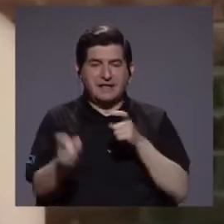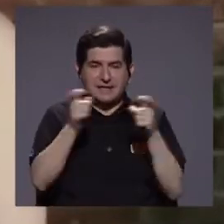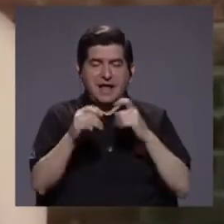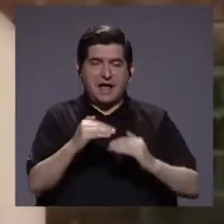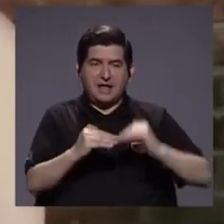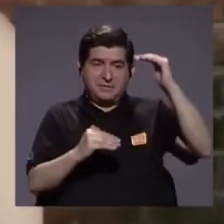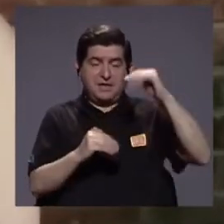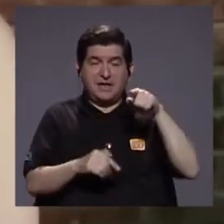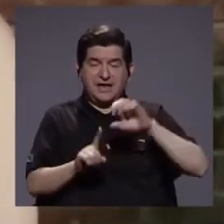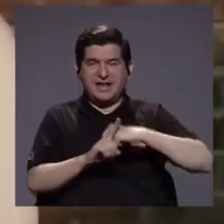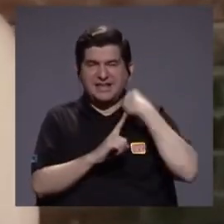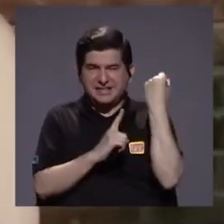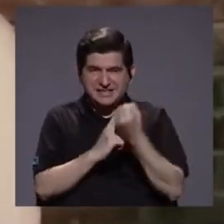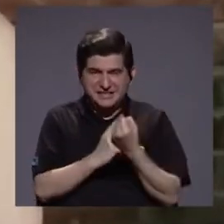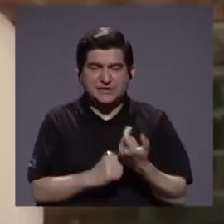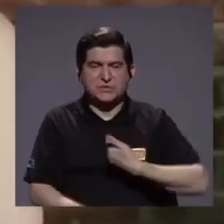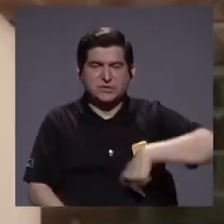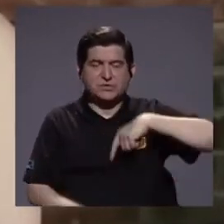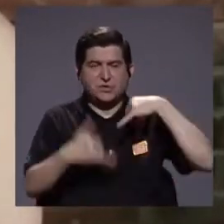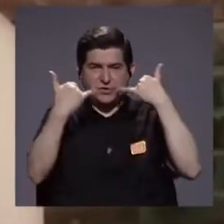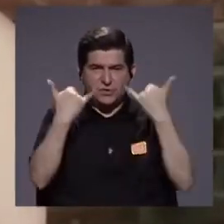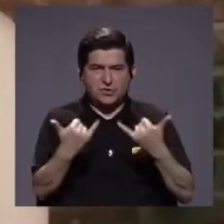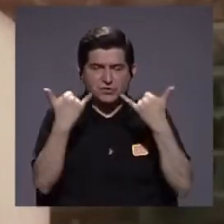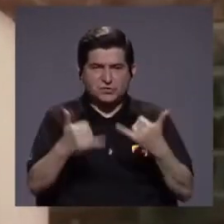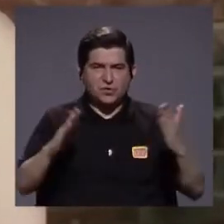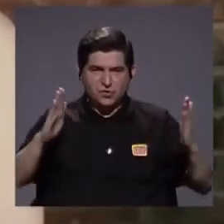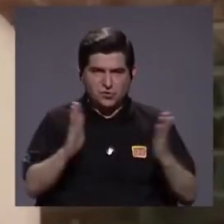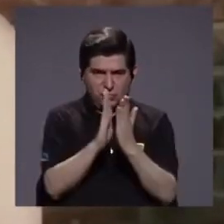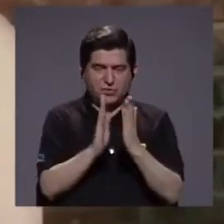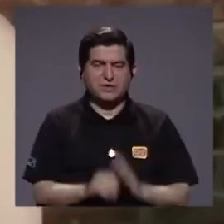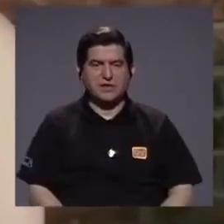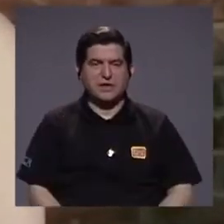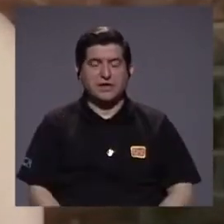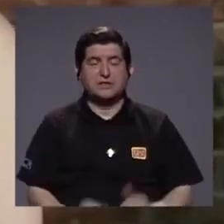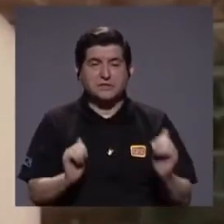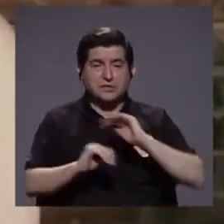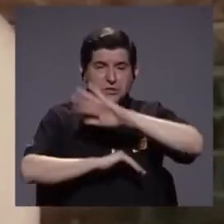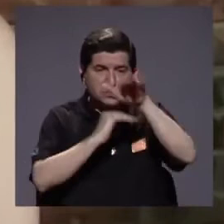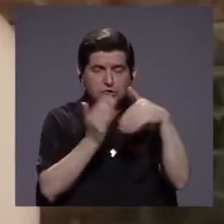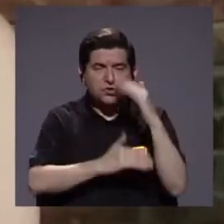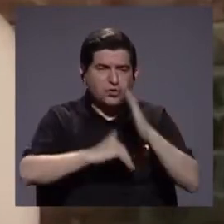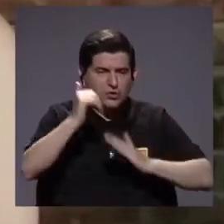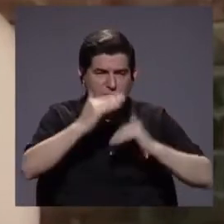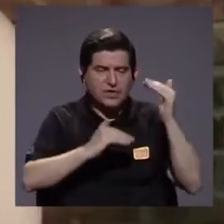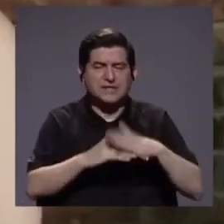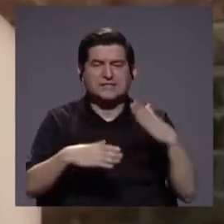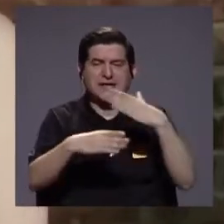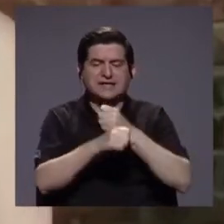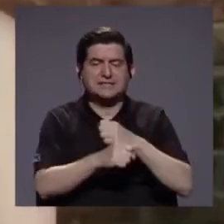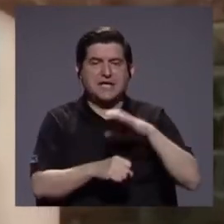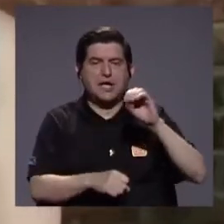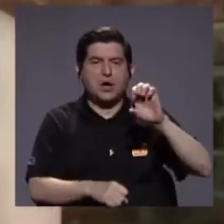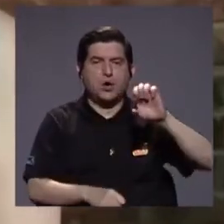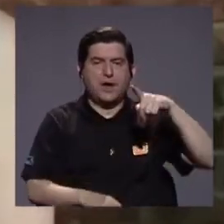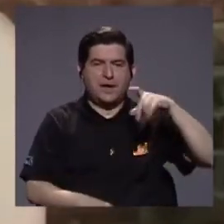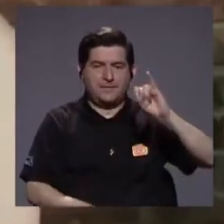están las situaciones que estamos viviendo y que se han vivido con todas las construcciones que ha hecho la OEPI. Considero muy importante